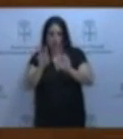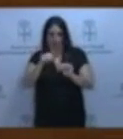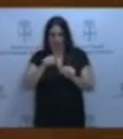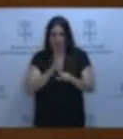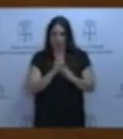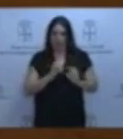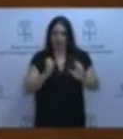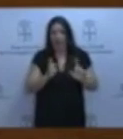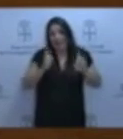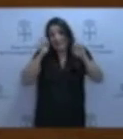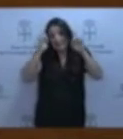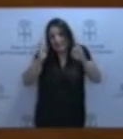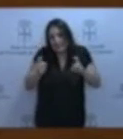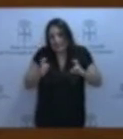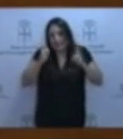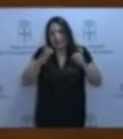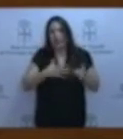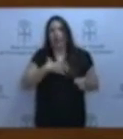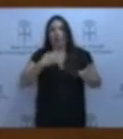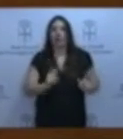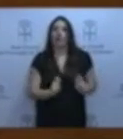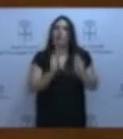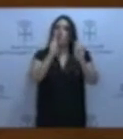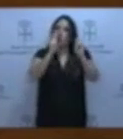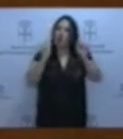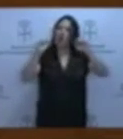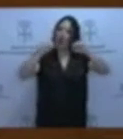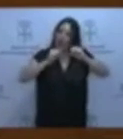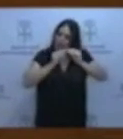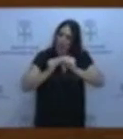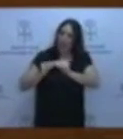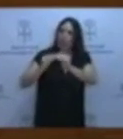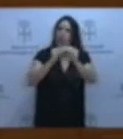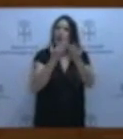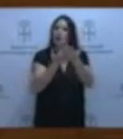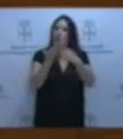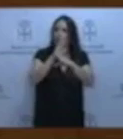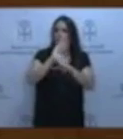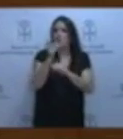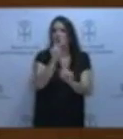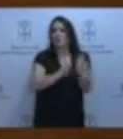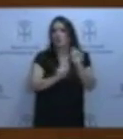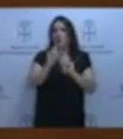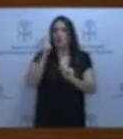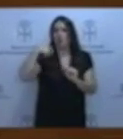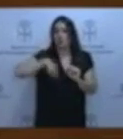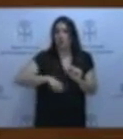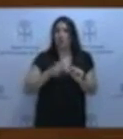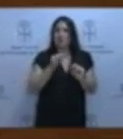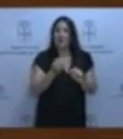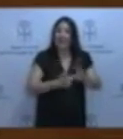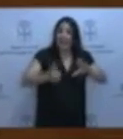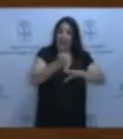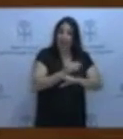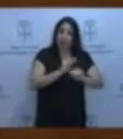que puedan ser nombrados de una forma consensuada, de una forma plural, que sean propuestos por organizaciones profesionales y que no puedan ser cesados de sus cargos en